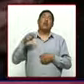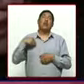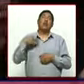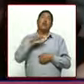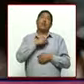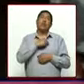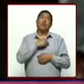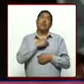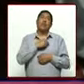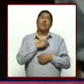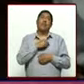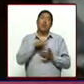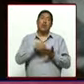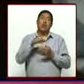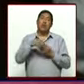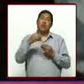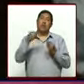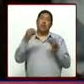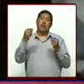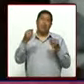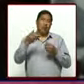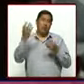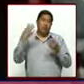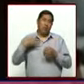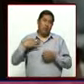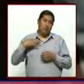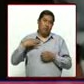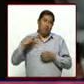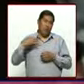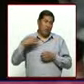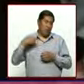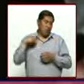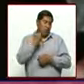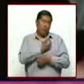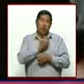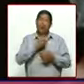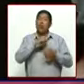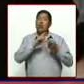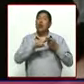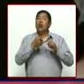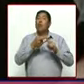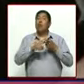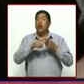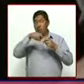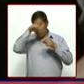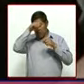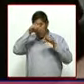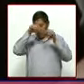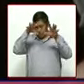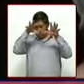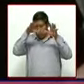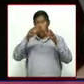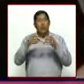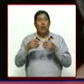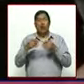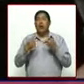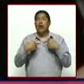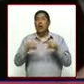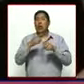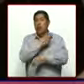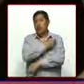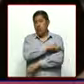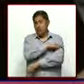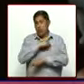no representa, estas son cenizas de un voluntario nuestro amigo bombero, que está en terapia intensiva en este momento y